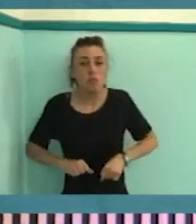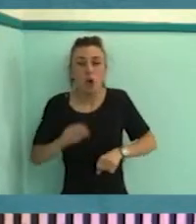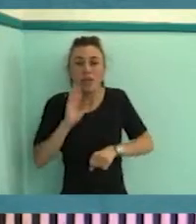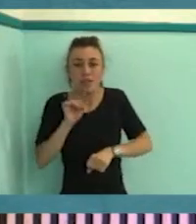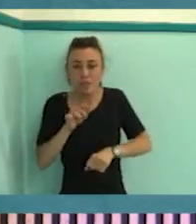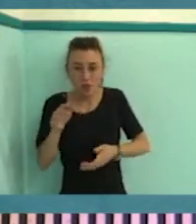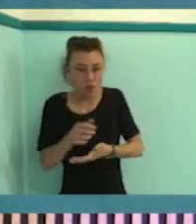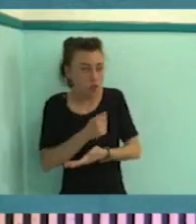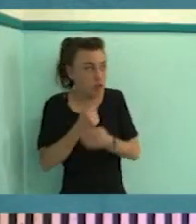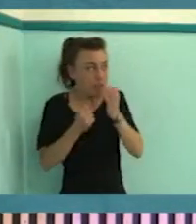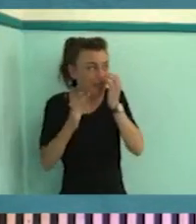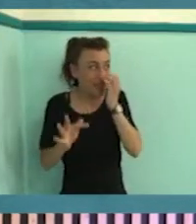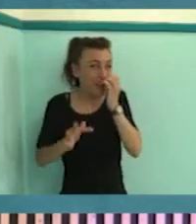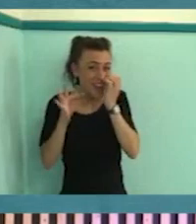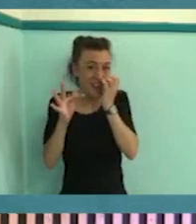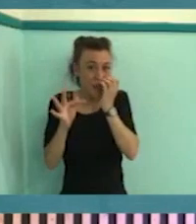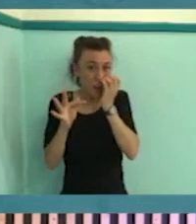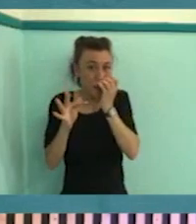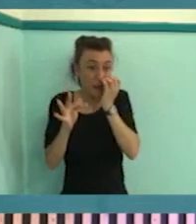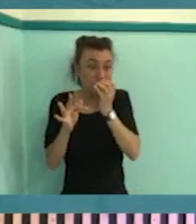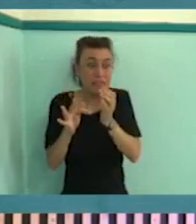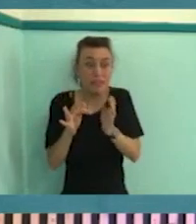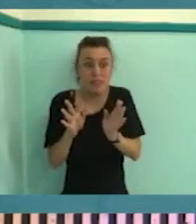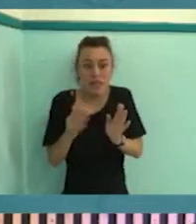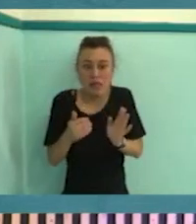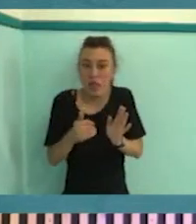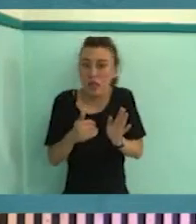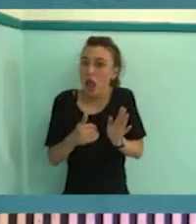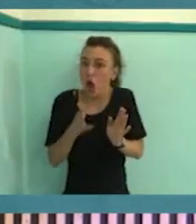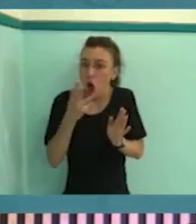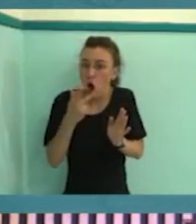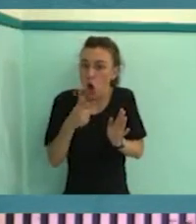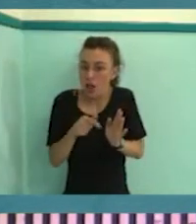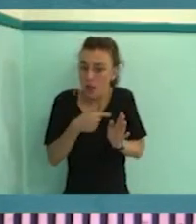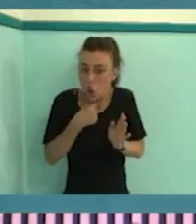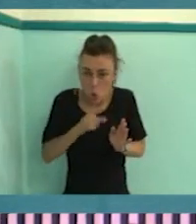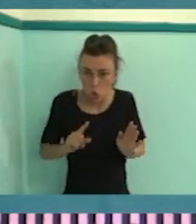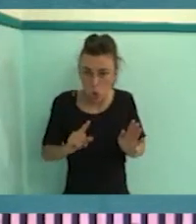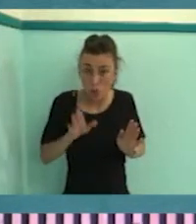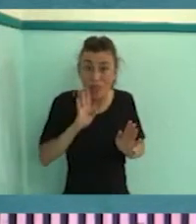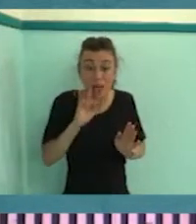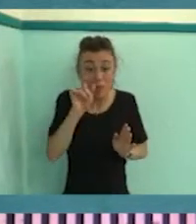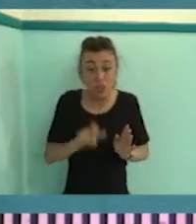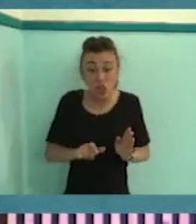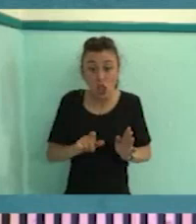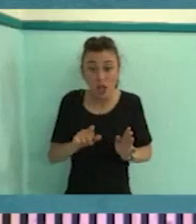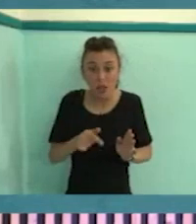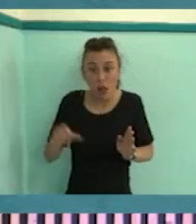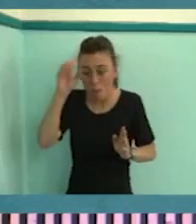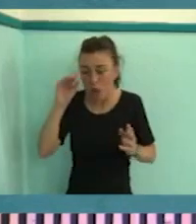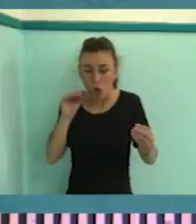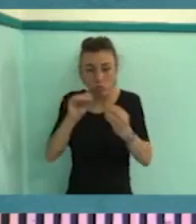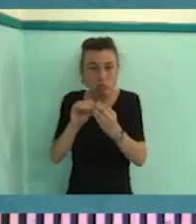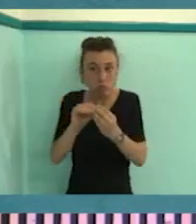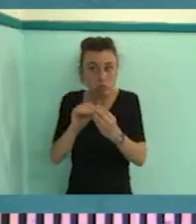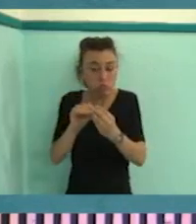fíjate a dónde voy ahora si a ti encima ese color No te gusta por lo que sea porque a ti el rosa no te Mola lo que tú crees de esa persona va a tener que ver con esa opinión que tú tienes entonces